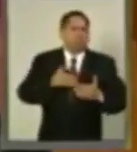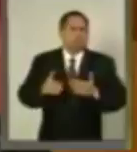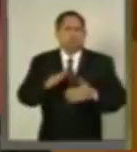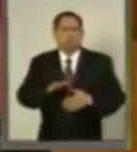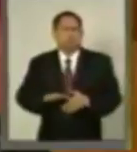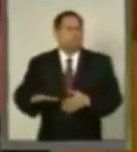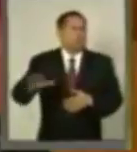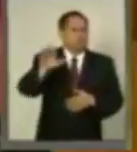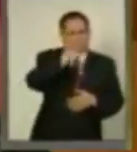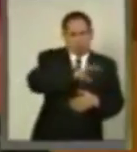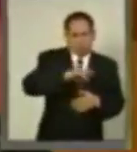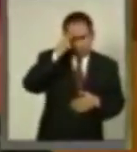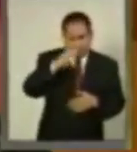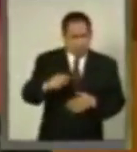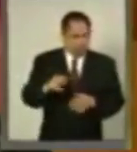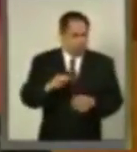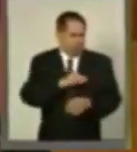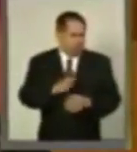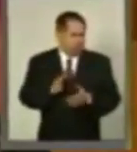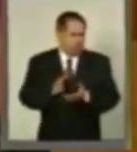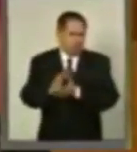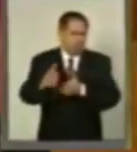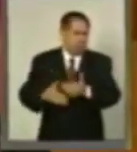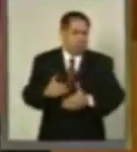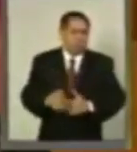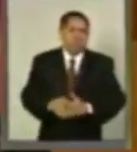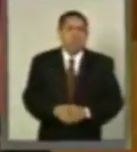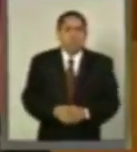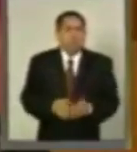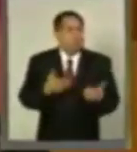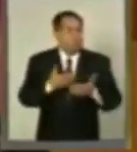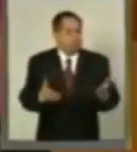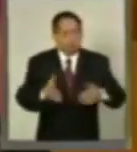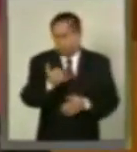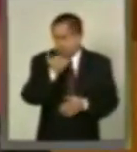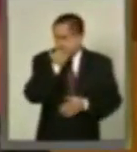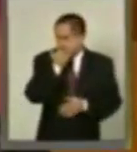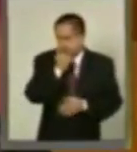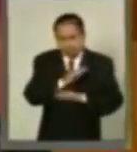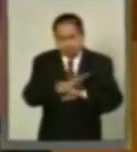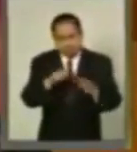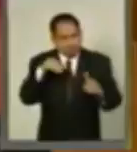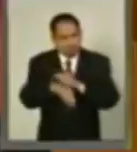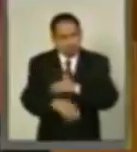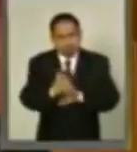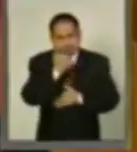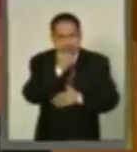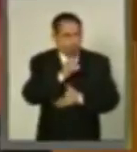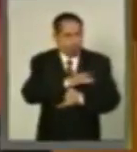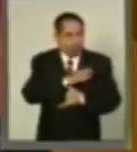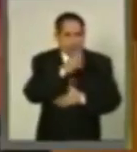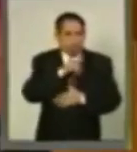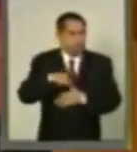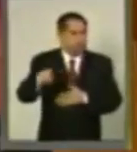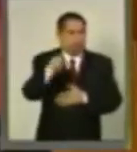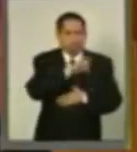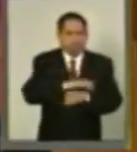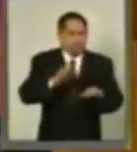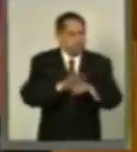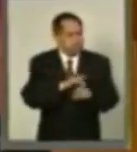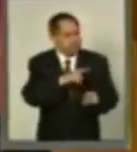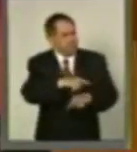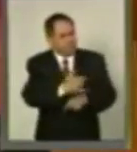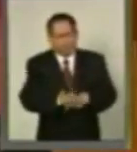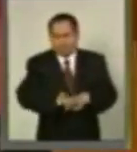inmensa proporción del territorio nacional. Hoy es todo lo contrario. Resultado primero de una